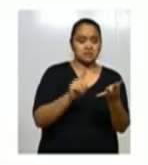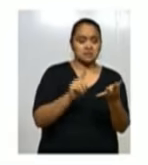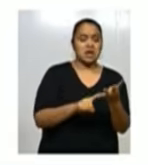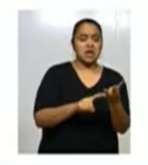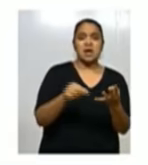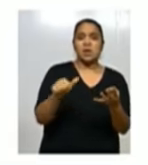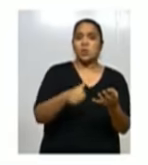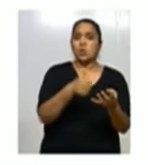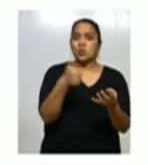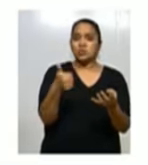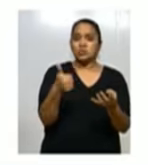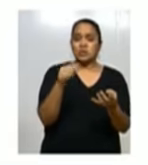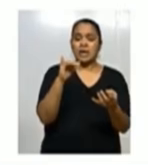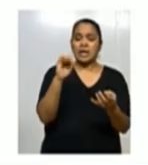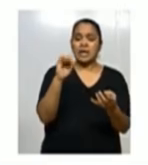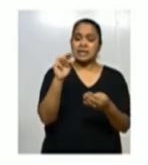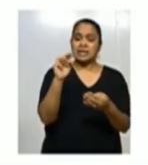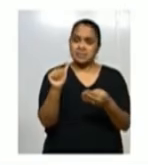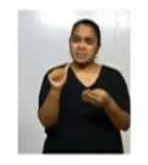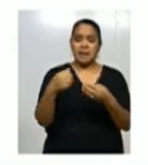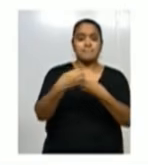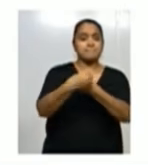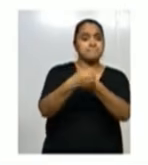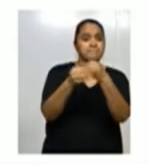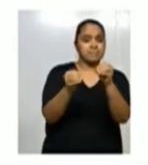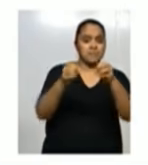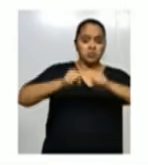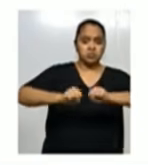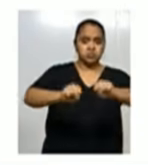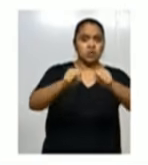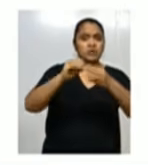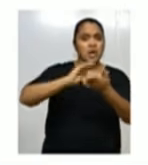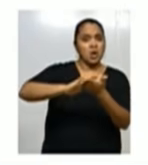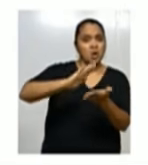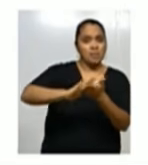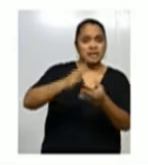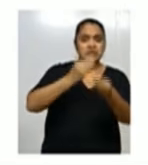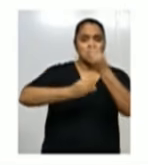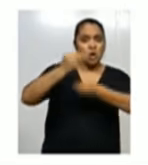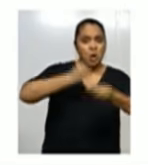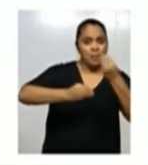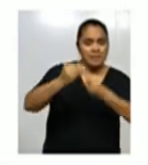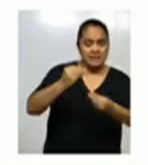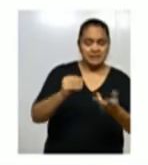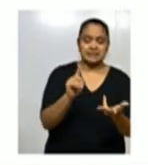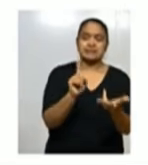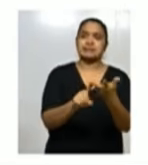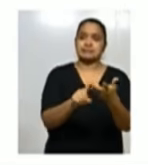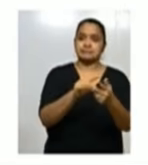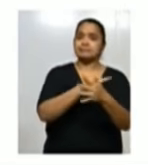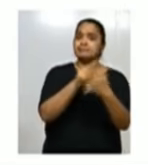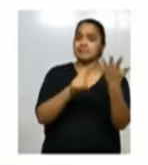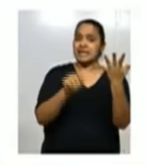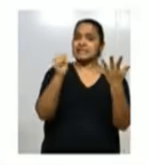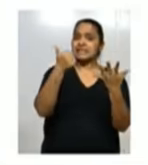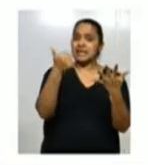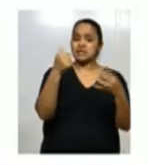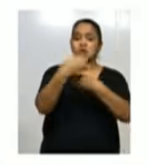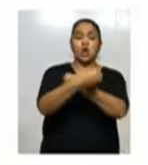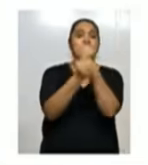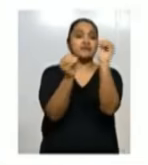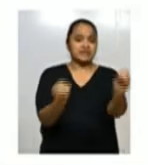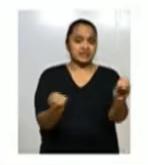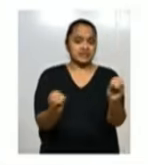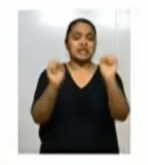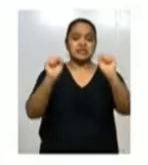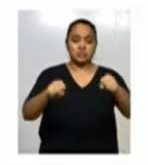10 oficinas públicas que creen que deben de estar abiertas en orden para ir en esta apertura inteligente que